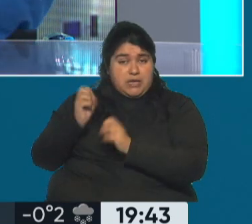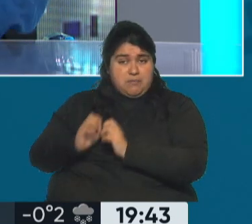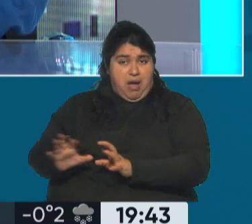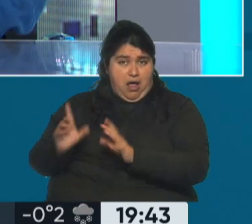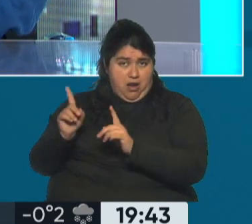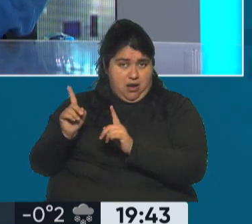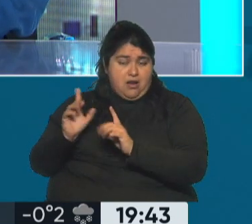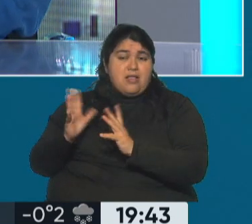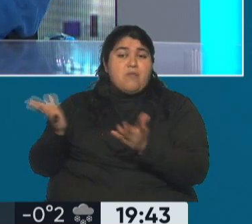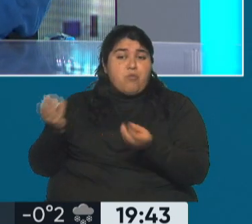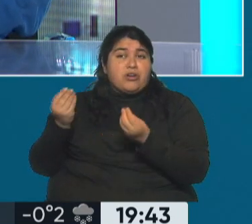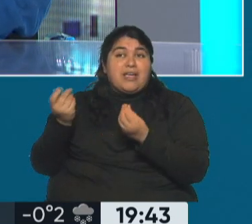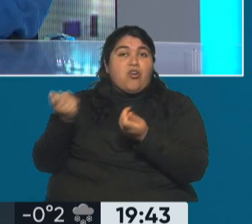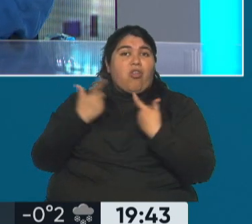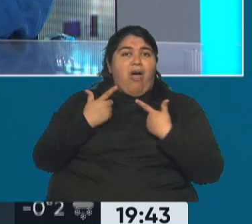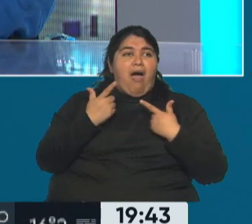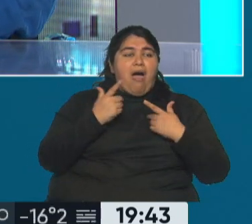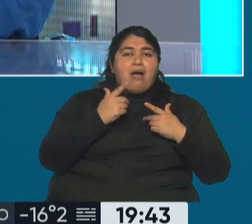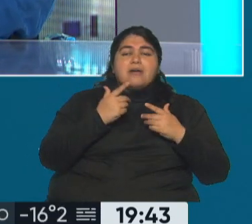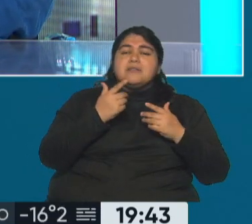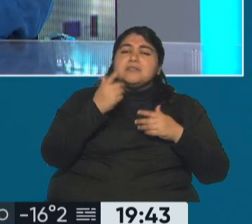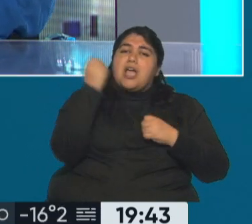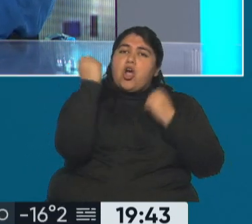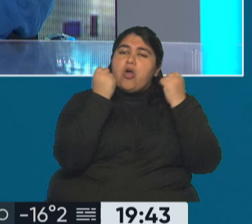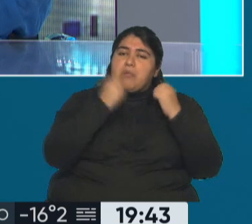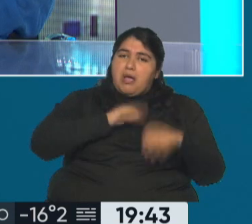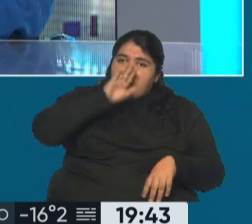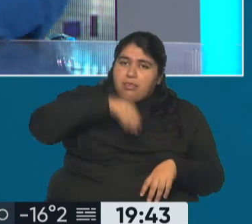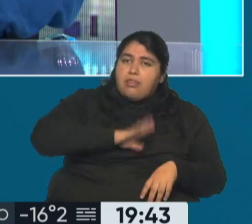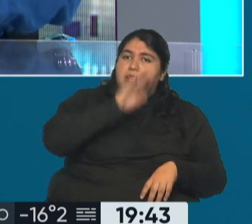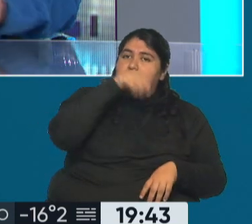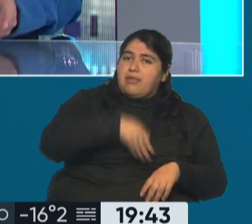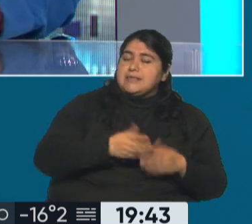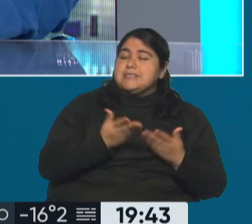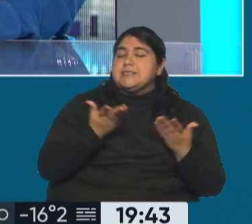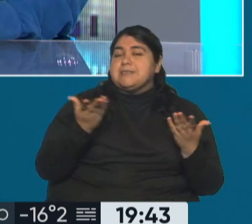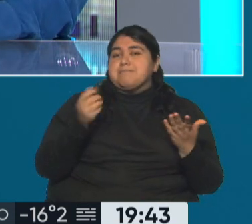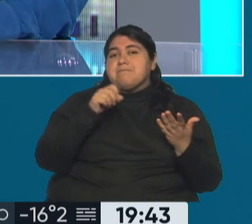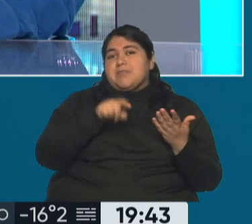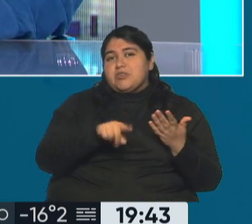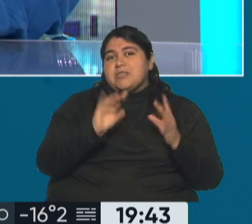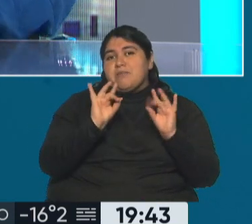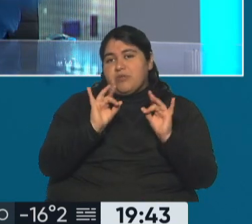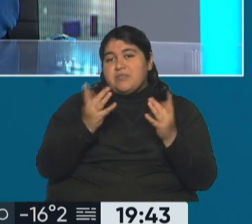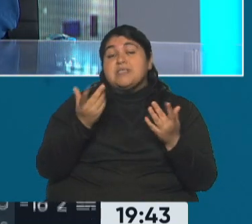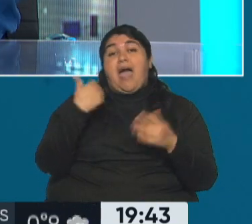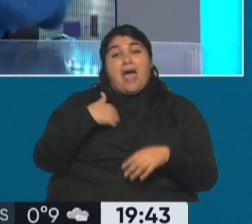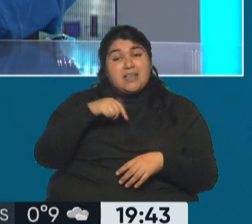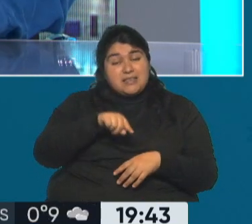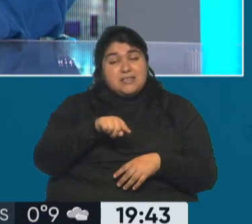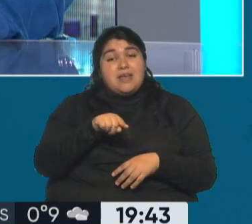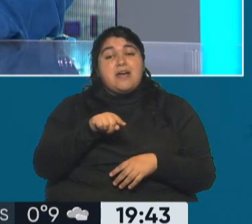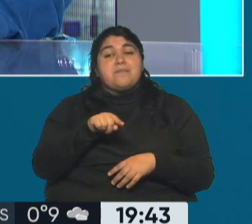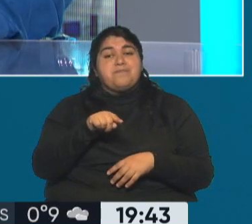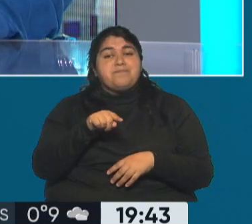no garantiza esa estabilidad cambiaria. Está permanentemente poniéndonos en tensión a todos los argentinos. Argentina tuvo que, como bien